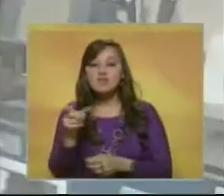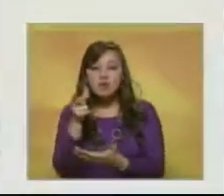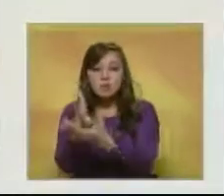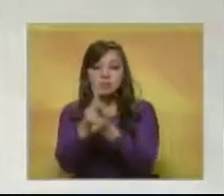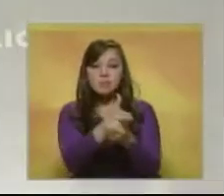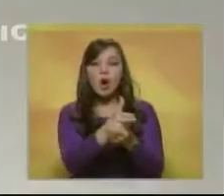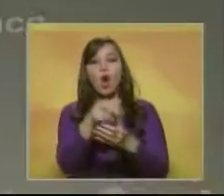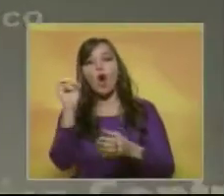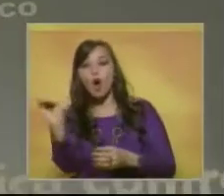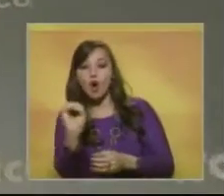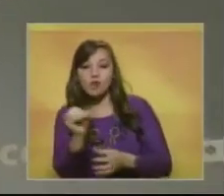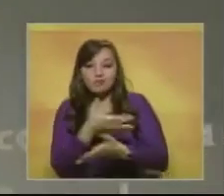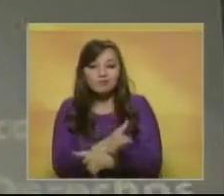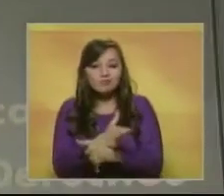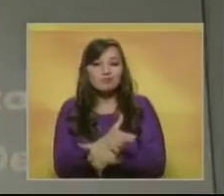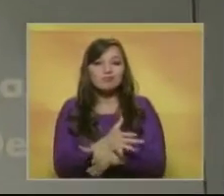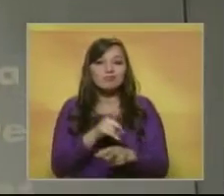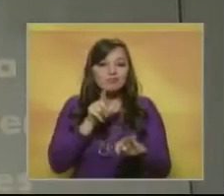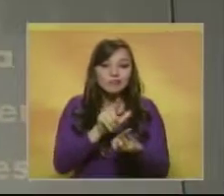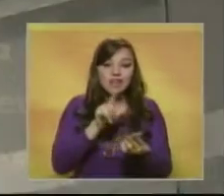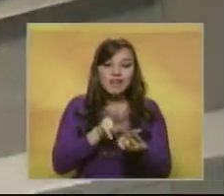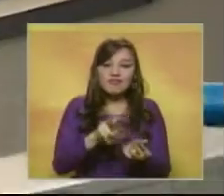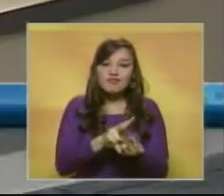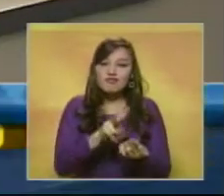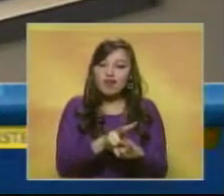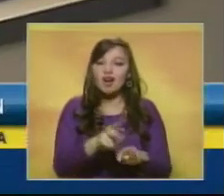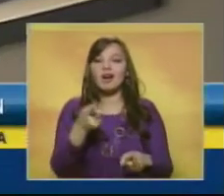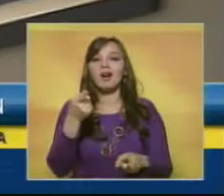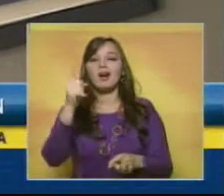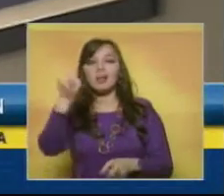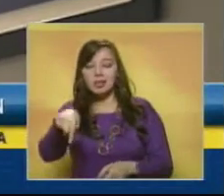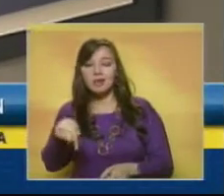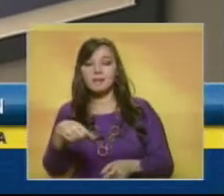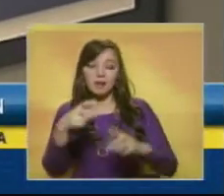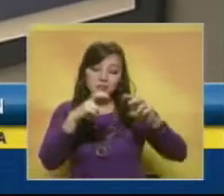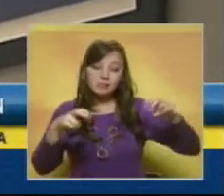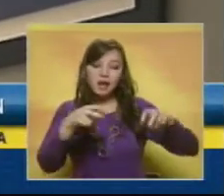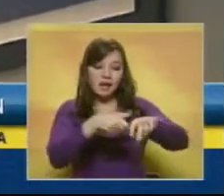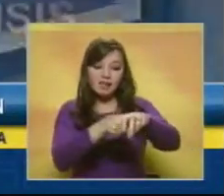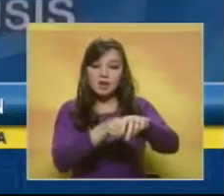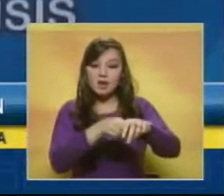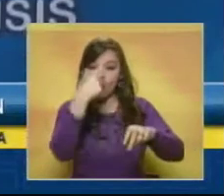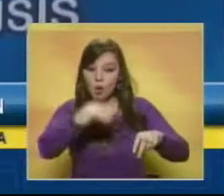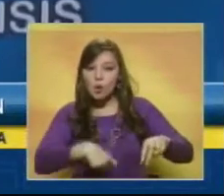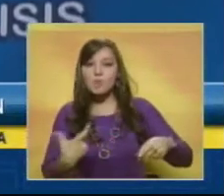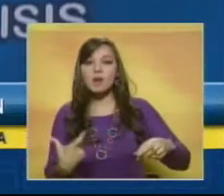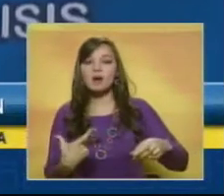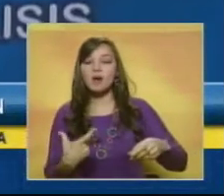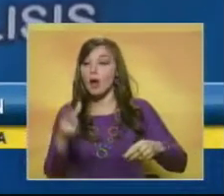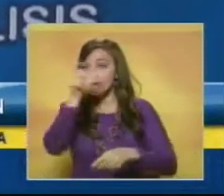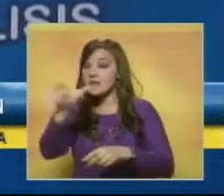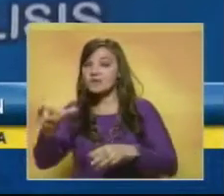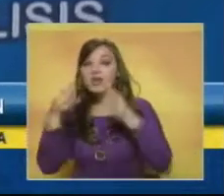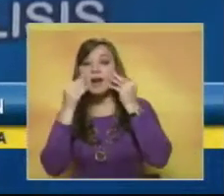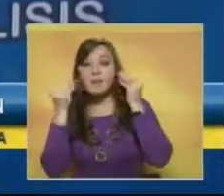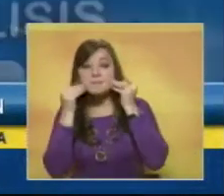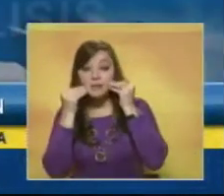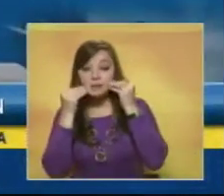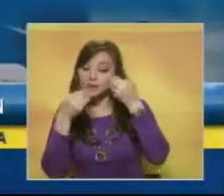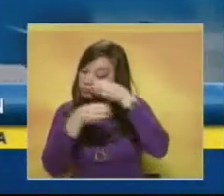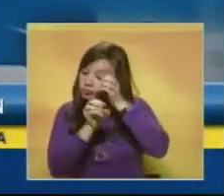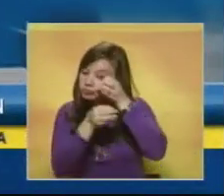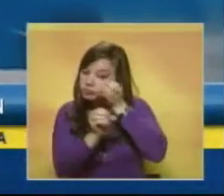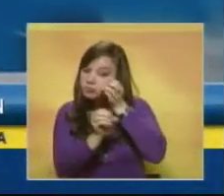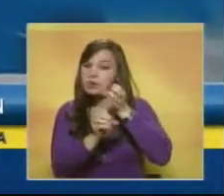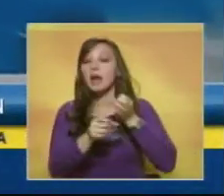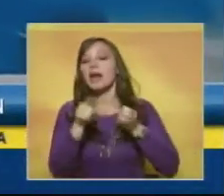sexuales. Con un intenso trabajo y experiencia en la diferenciación entre restos humanos y no humanos, los especialistas en el área forense pueden